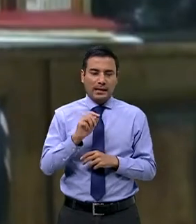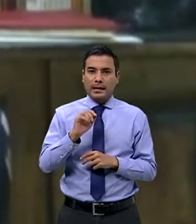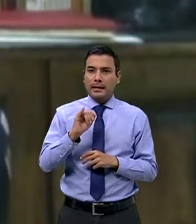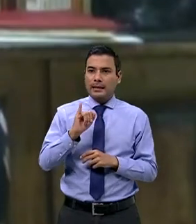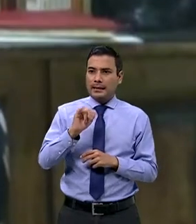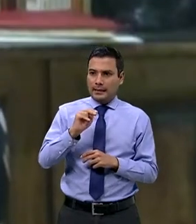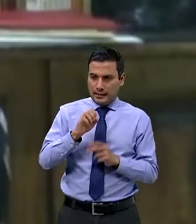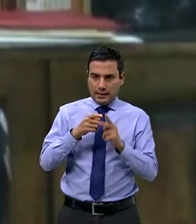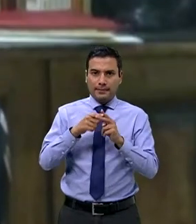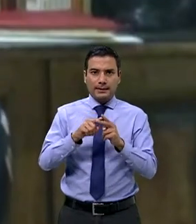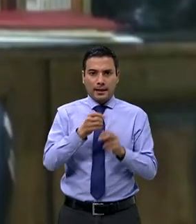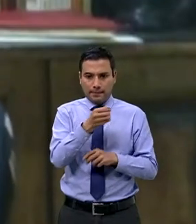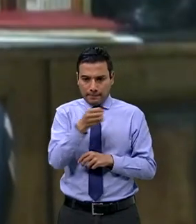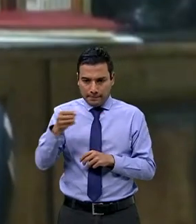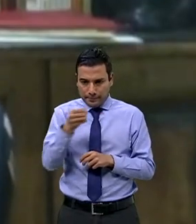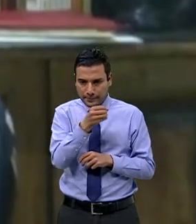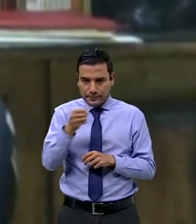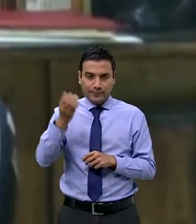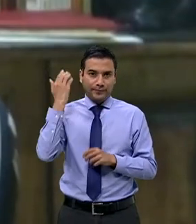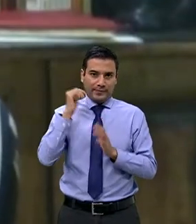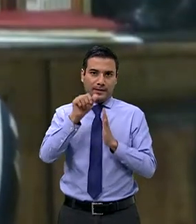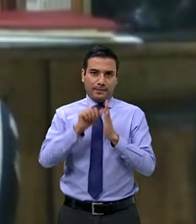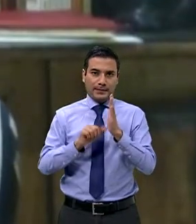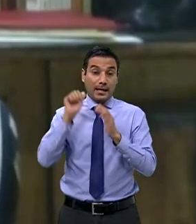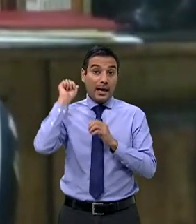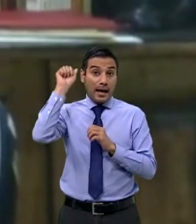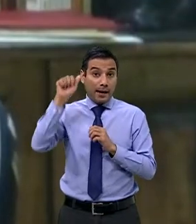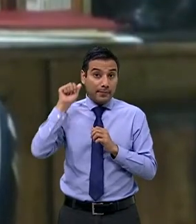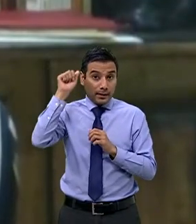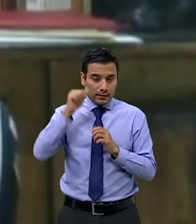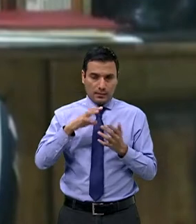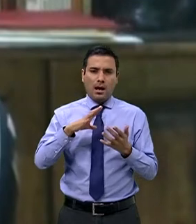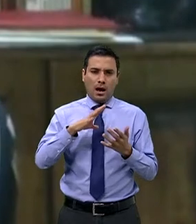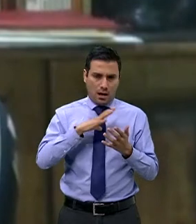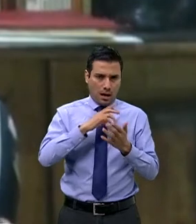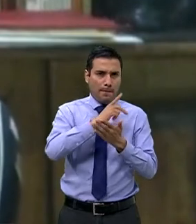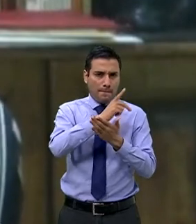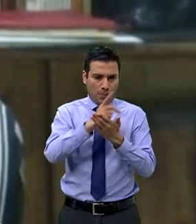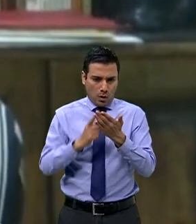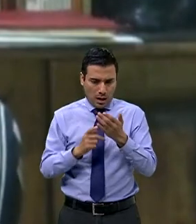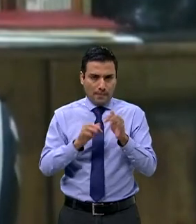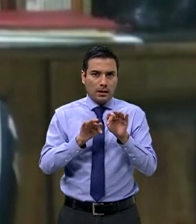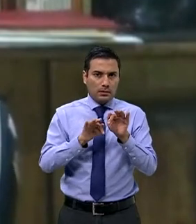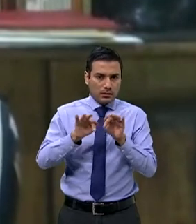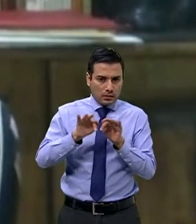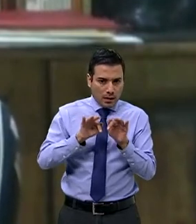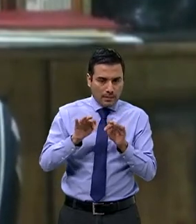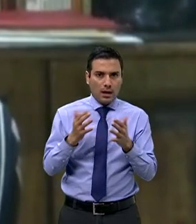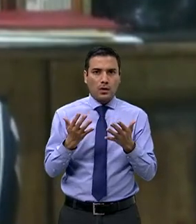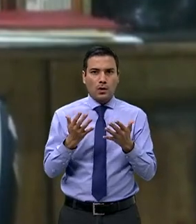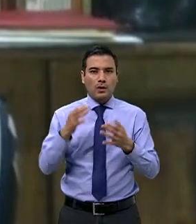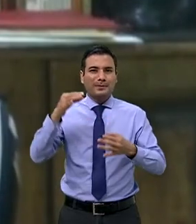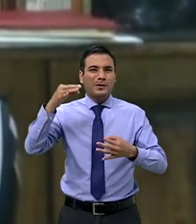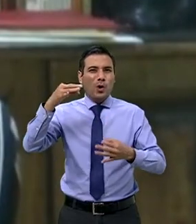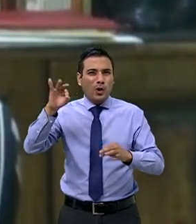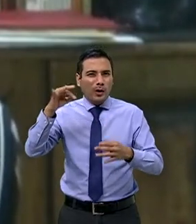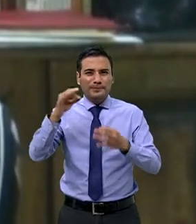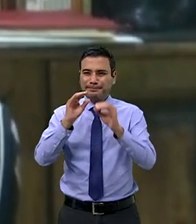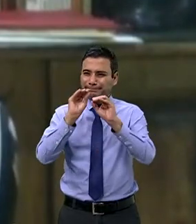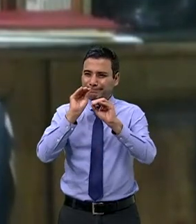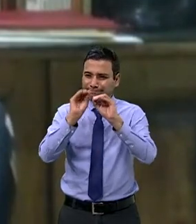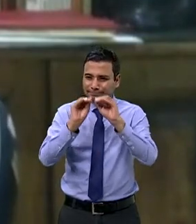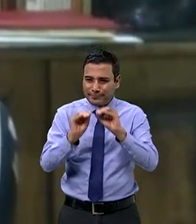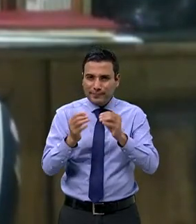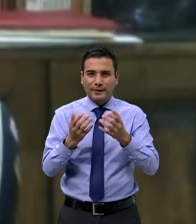también ya lo dije desde el mes de abril aprobando un plan integral de trabajo el diseño de las boletas diseño de las boletas